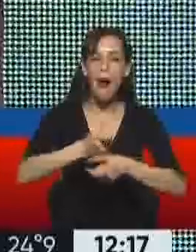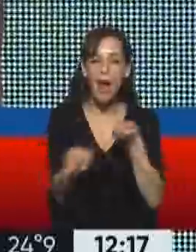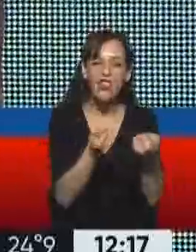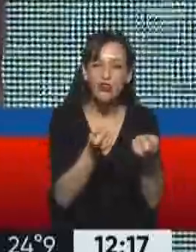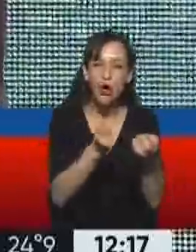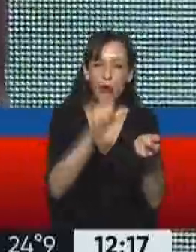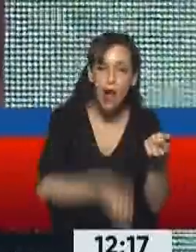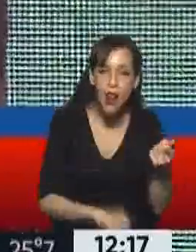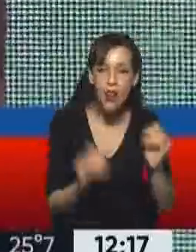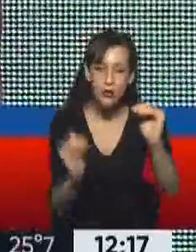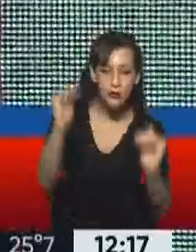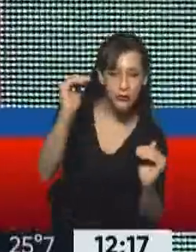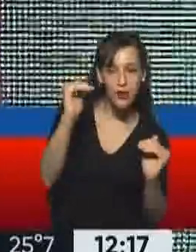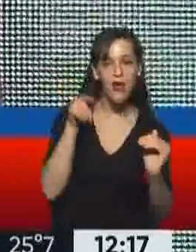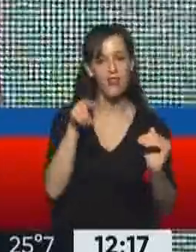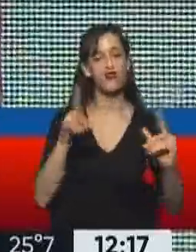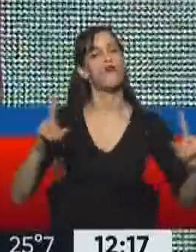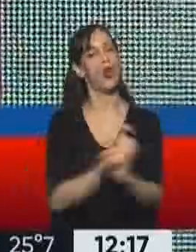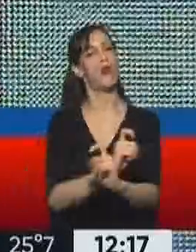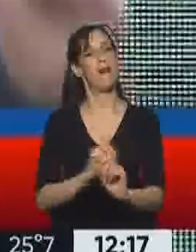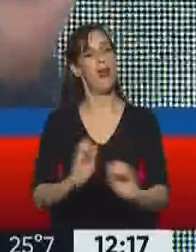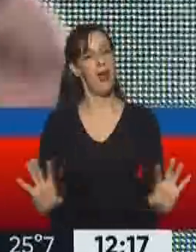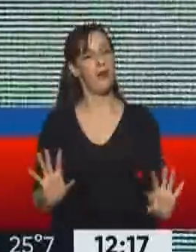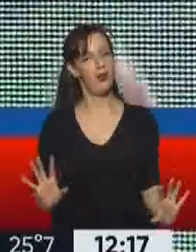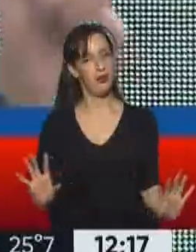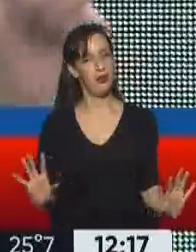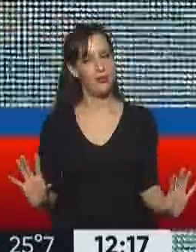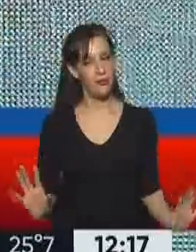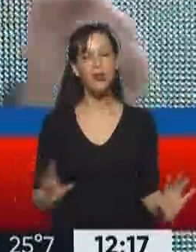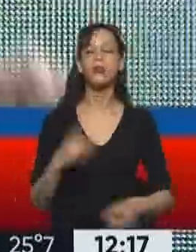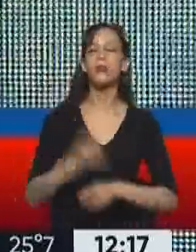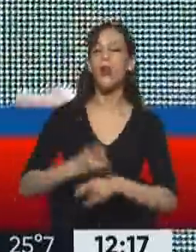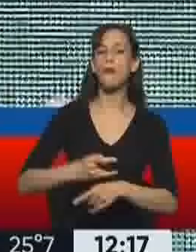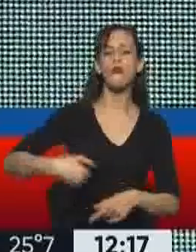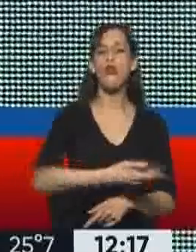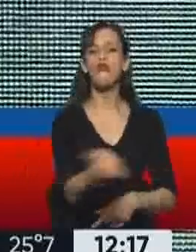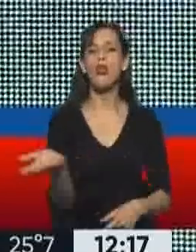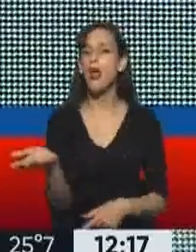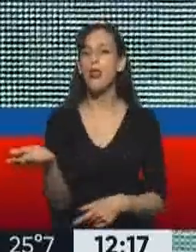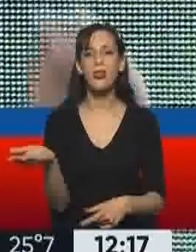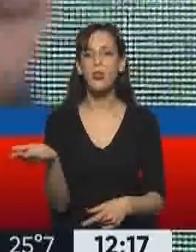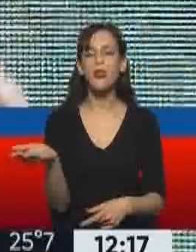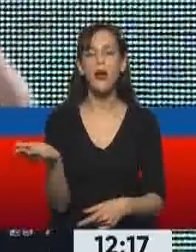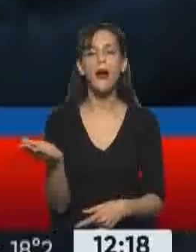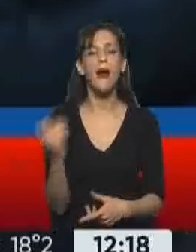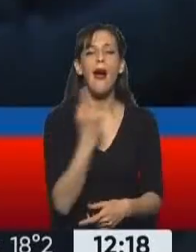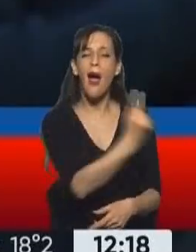que tenemos como espacio político, lo que siempre ha valorado la sociedad de cada uno de los que estamos acá, es